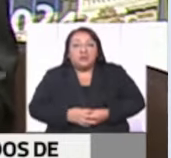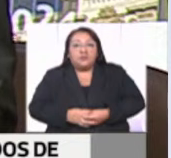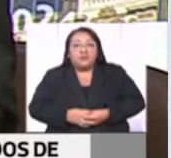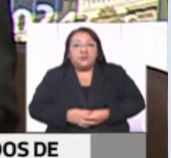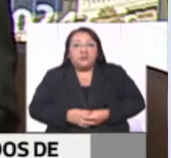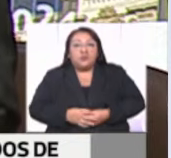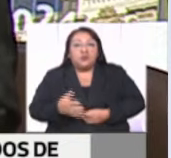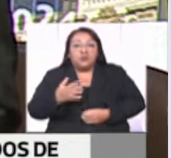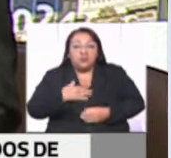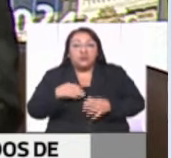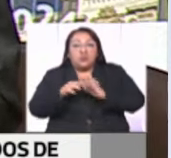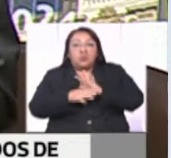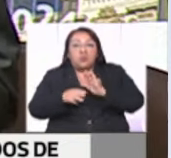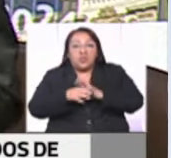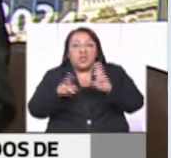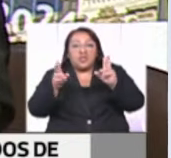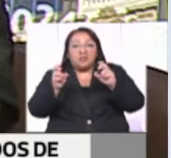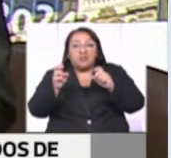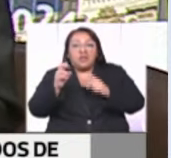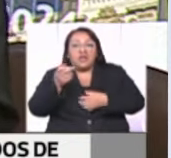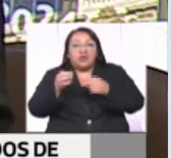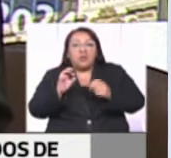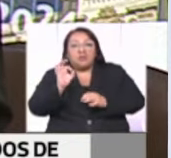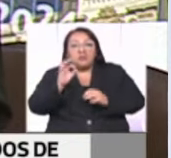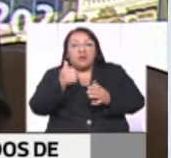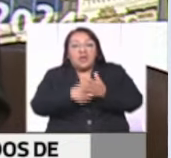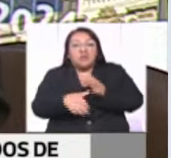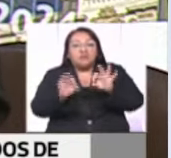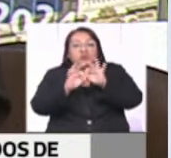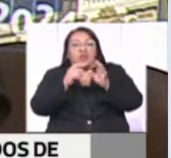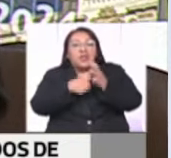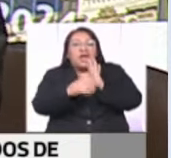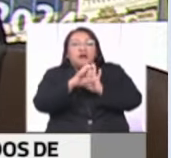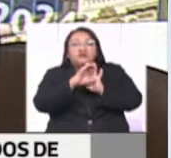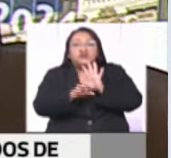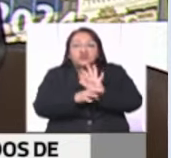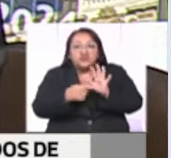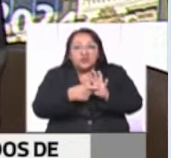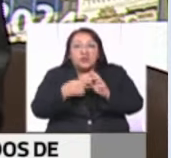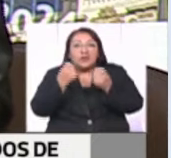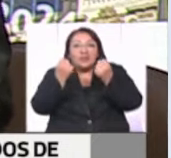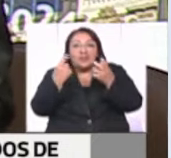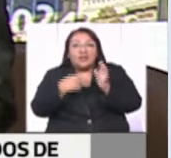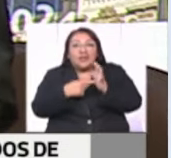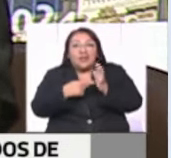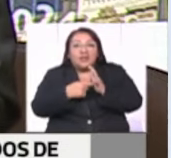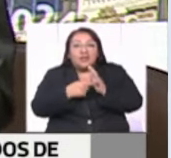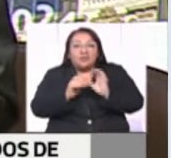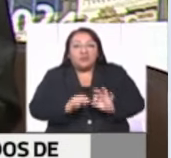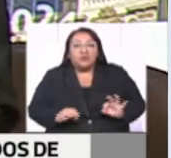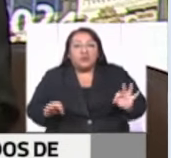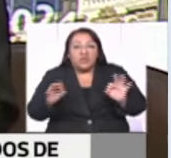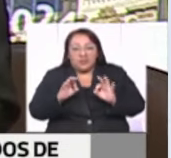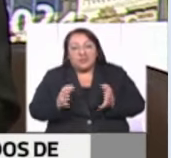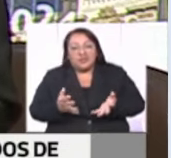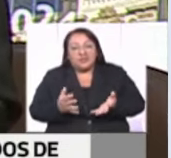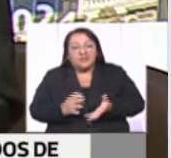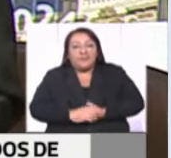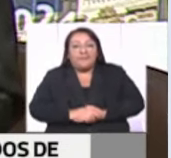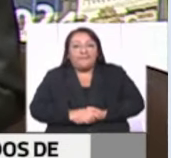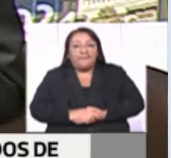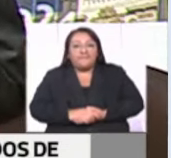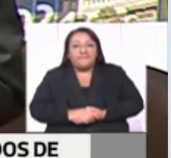garantizado por nuestro modelo de régimen económico, el título tercero de la misma Carta Magna, debiendo entenderse, y aquí está lo importante o más importante,